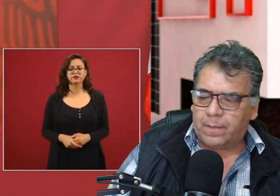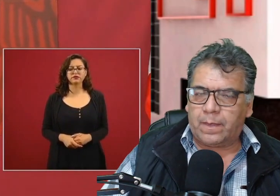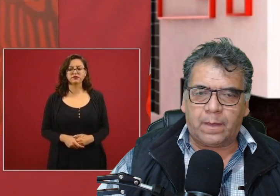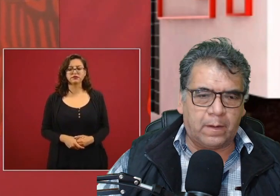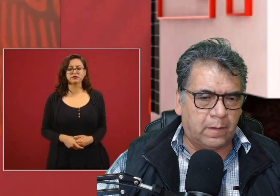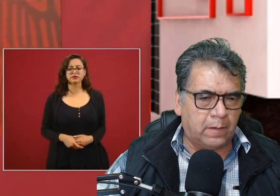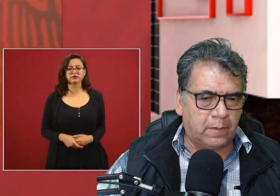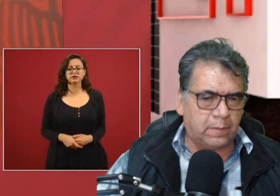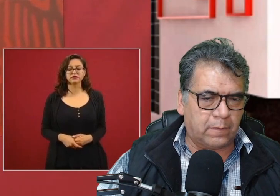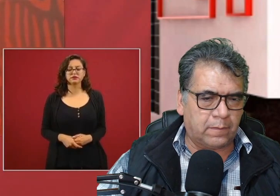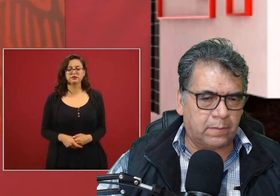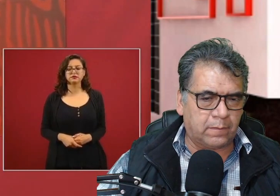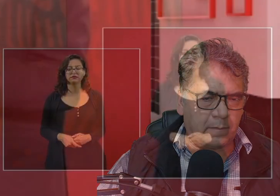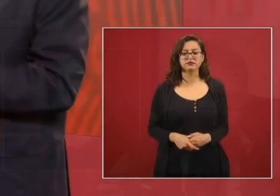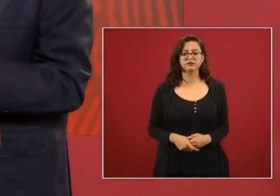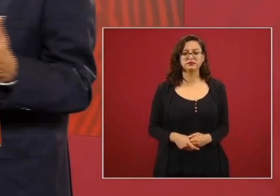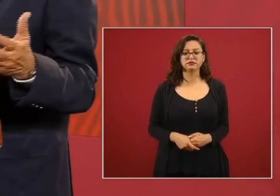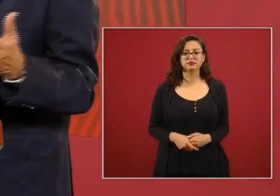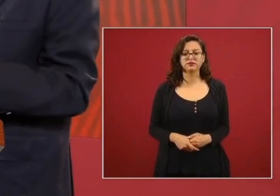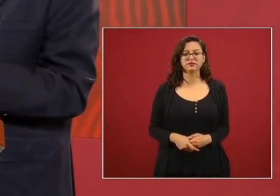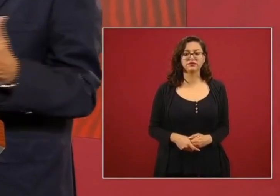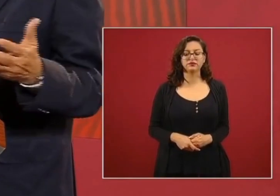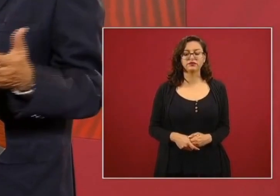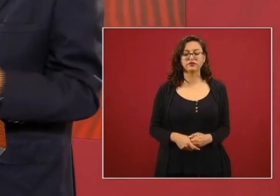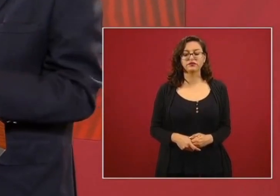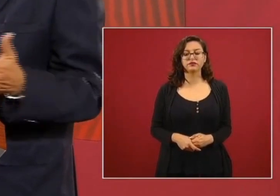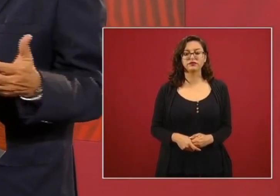y que te